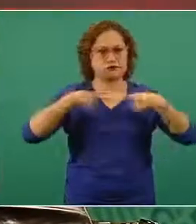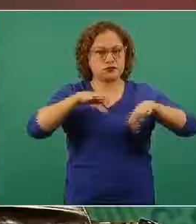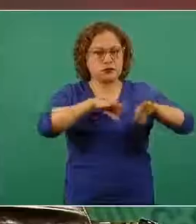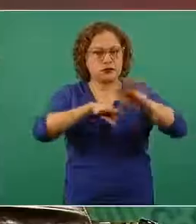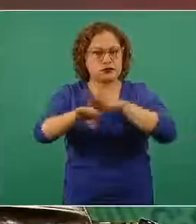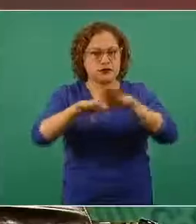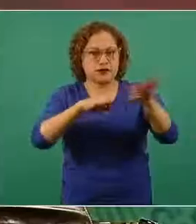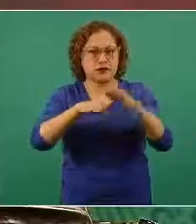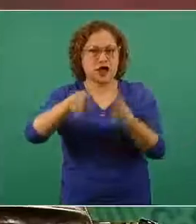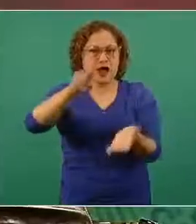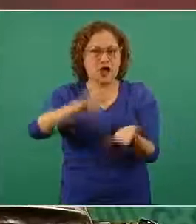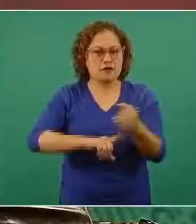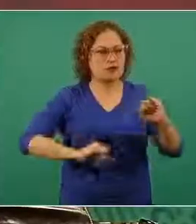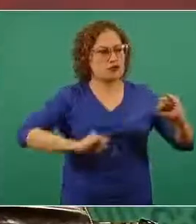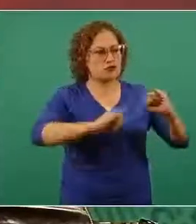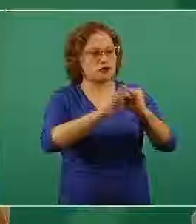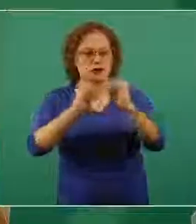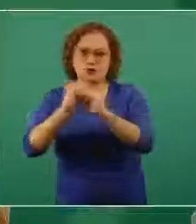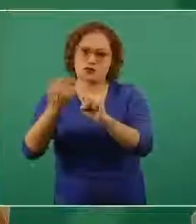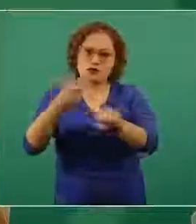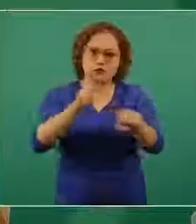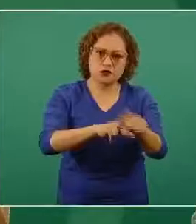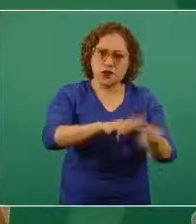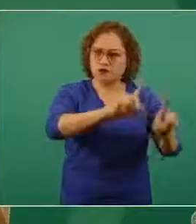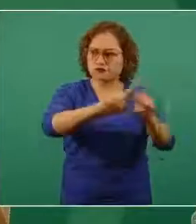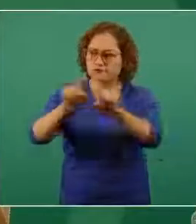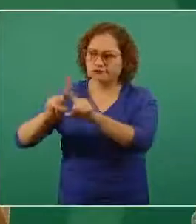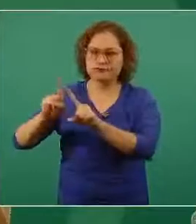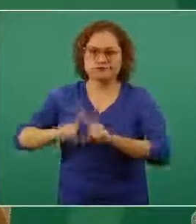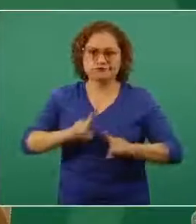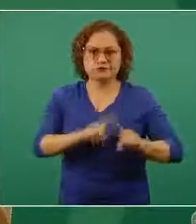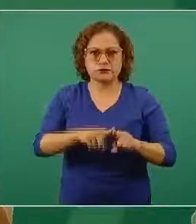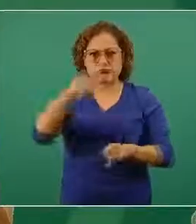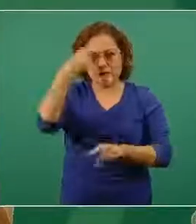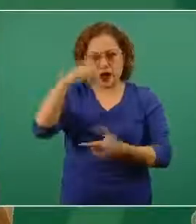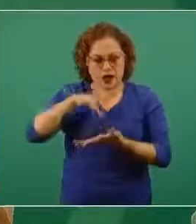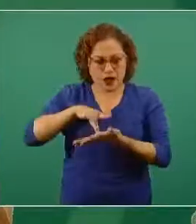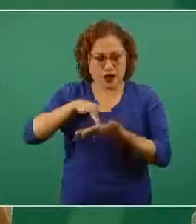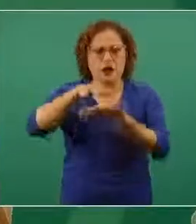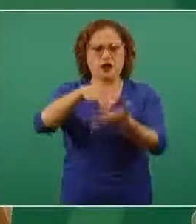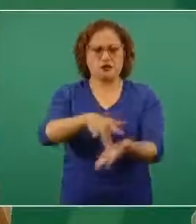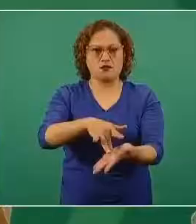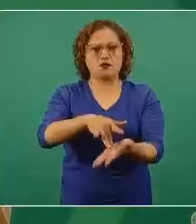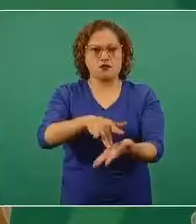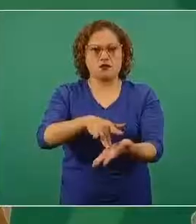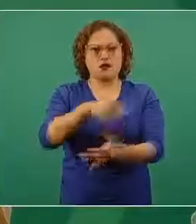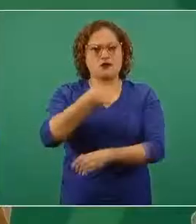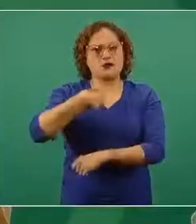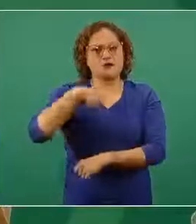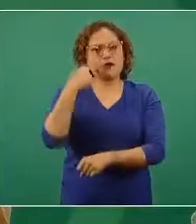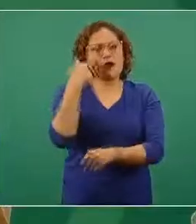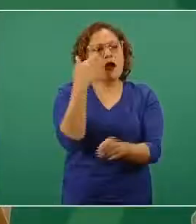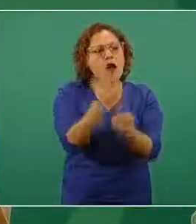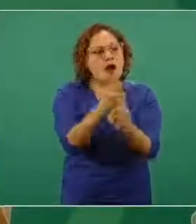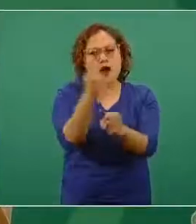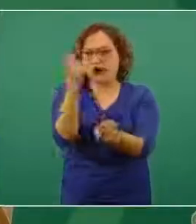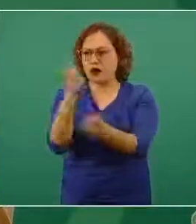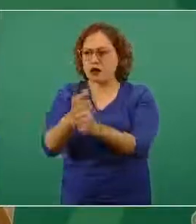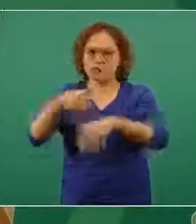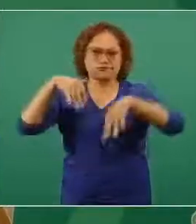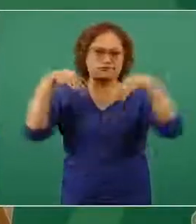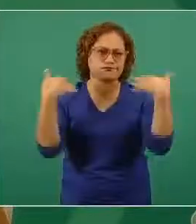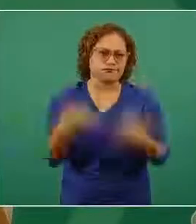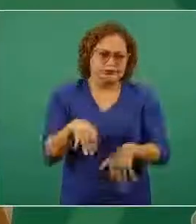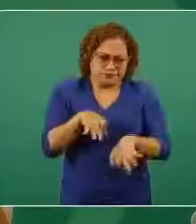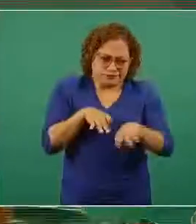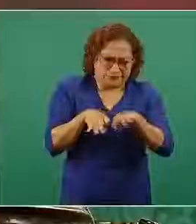las dependencias para poder fortalecer y para poder contribuir. Hemos visto también las experiencias de éxito